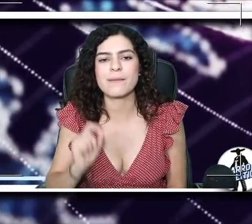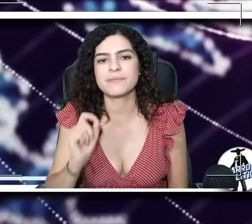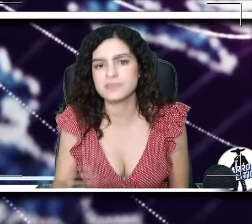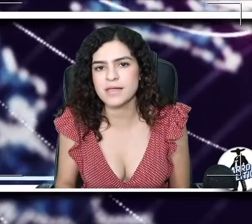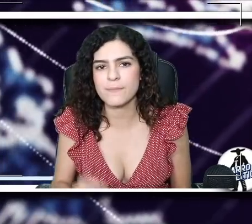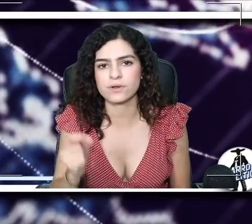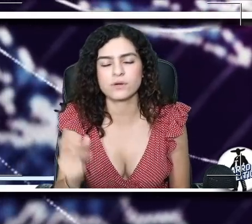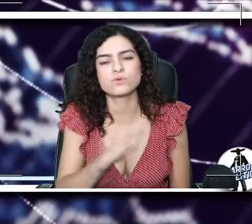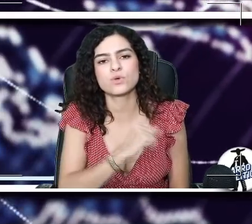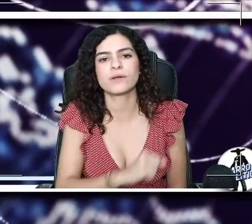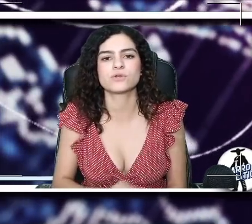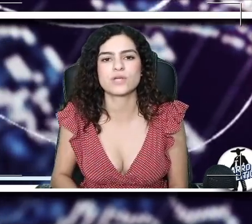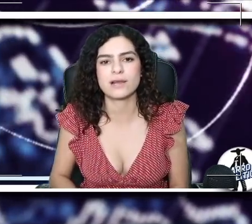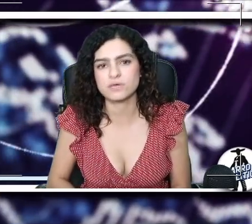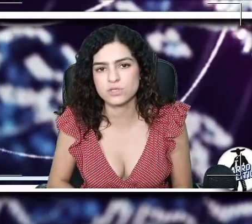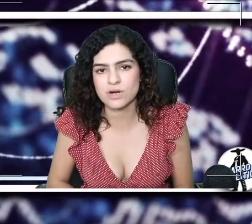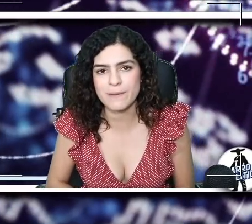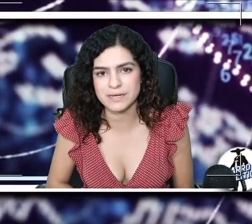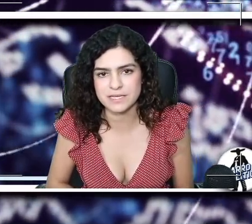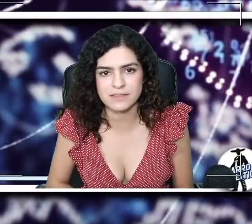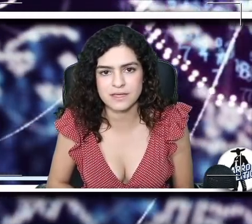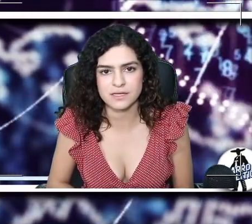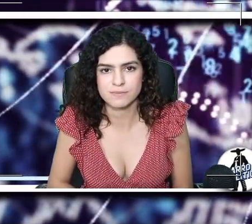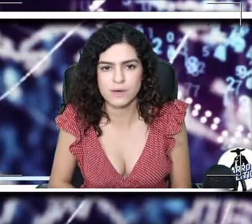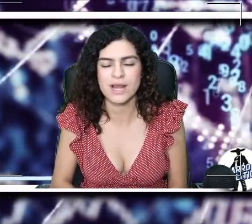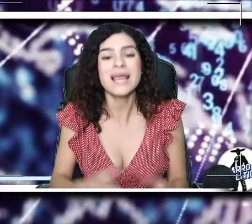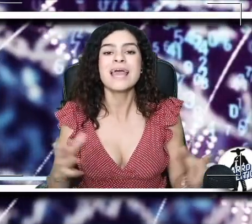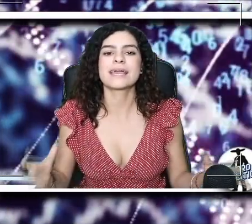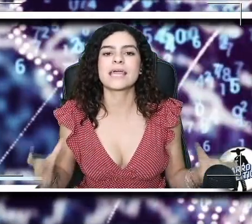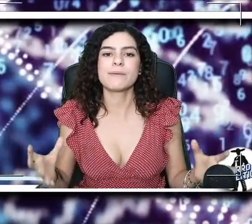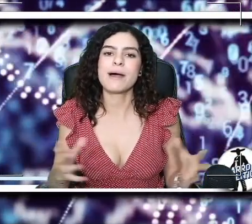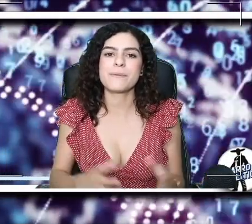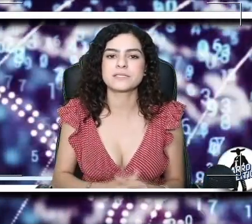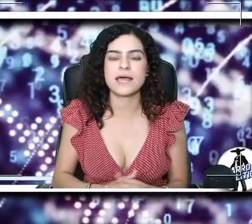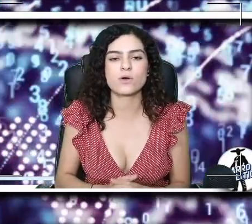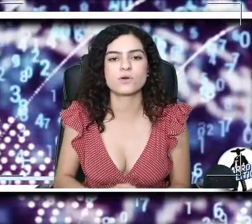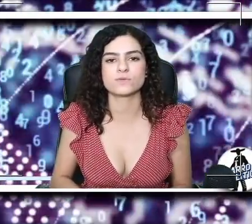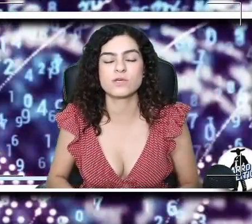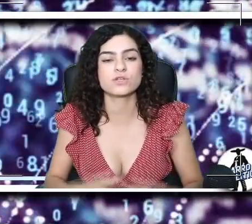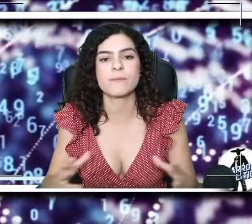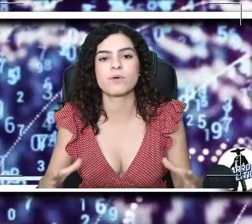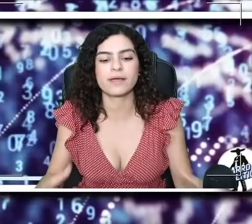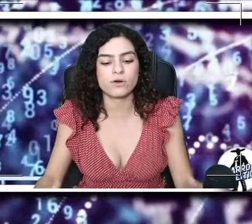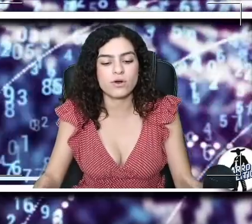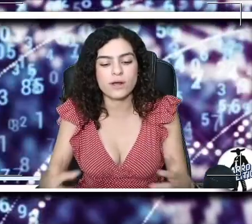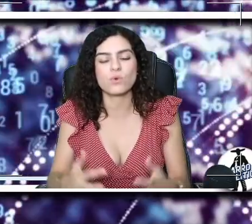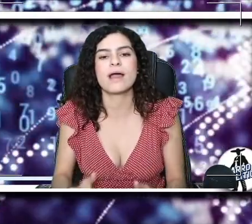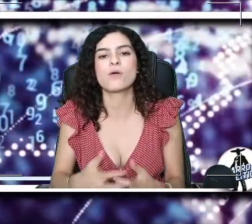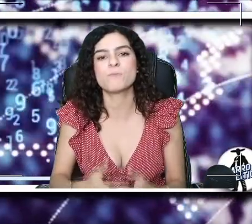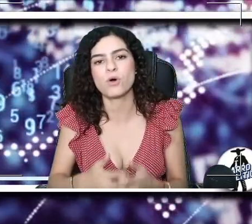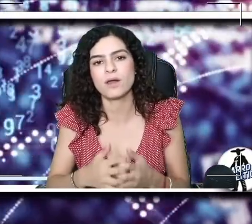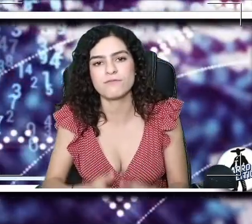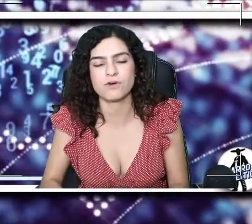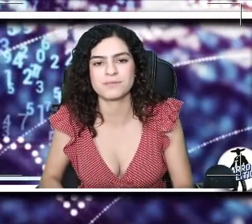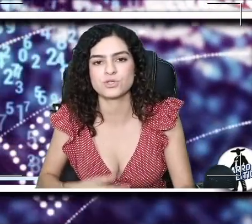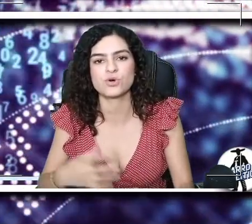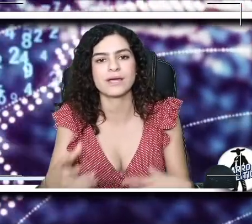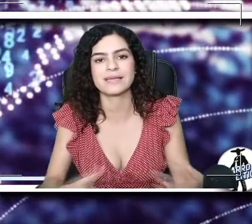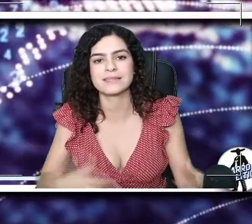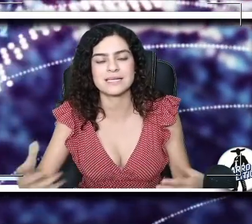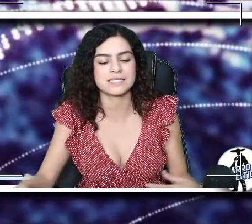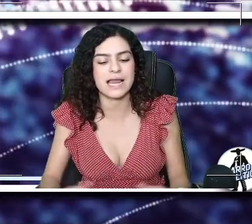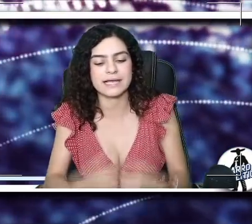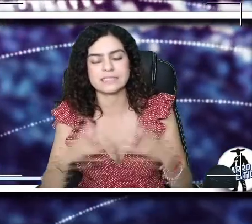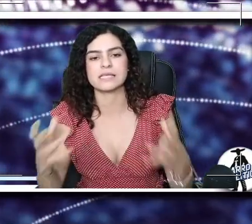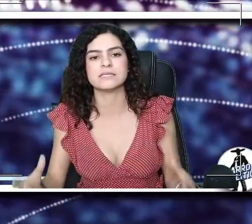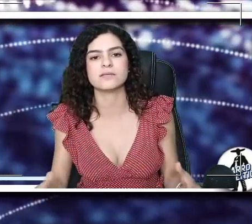total mentira, porque justo cuando se le cuestiona al presidente Andrés Manuel que qué va a pasar con los medios, que por qué no regular un poco la información que